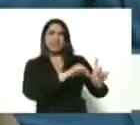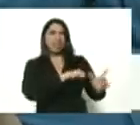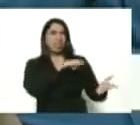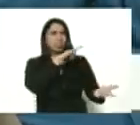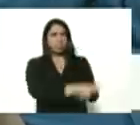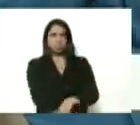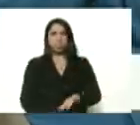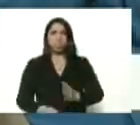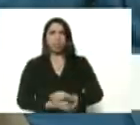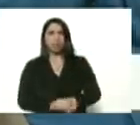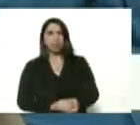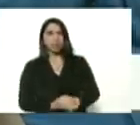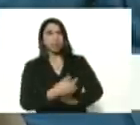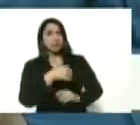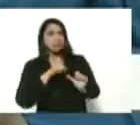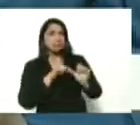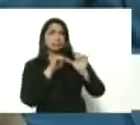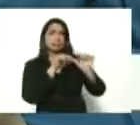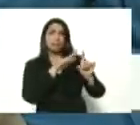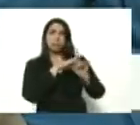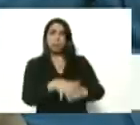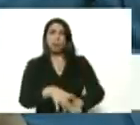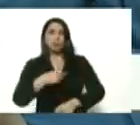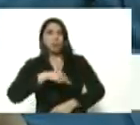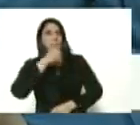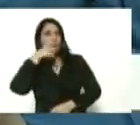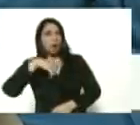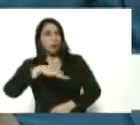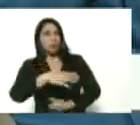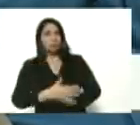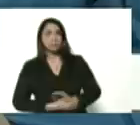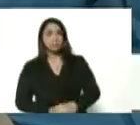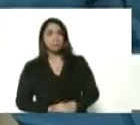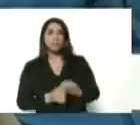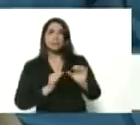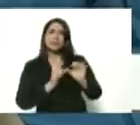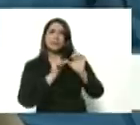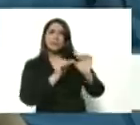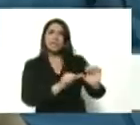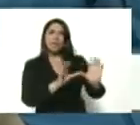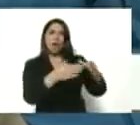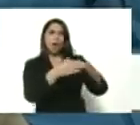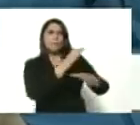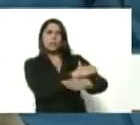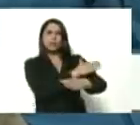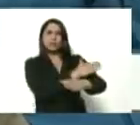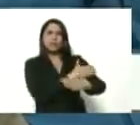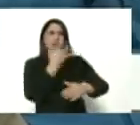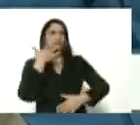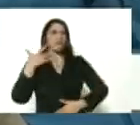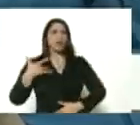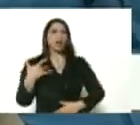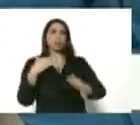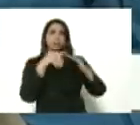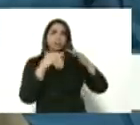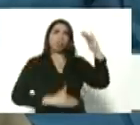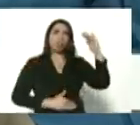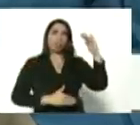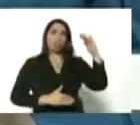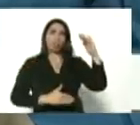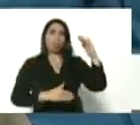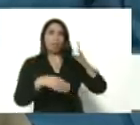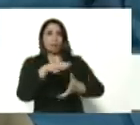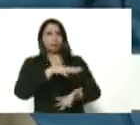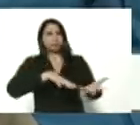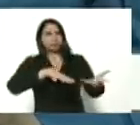siguen subestimando a nuestro pueblo. Siguen ellos en su afán de desestabilizar, de